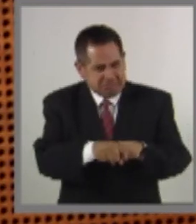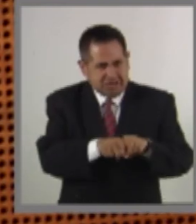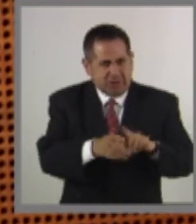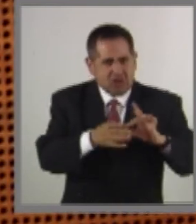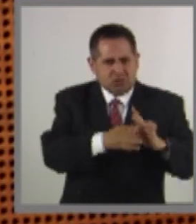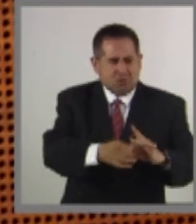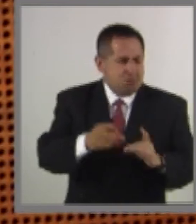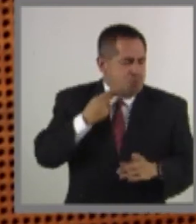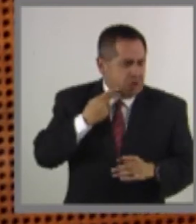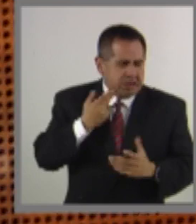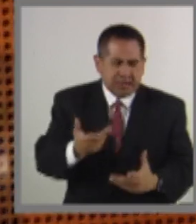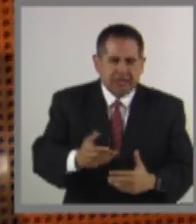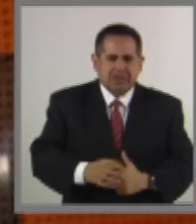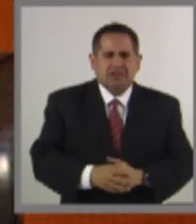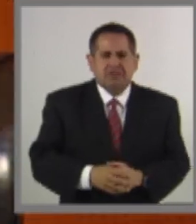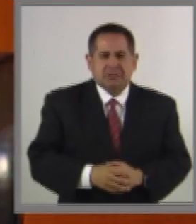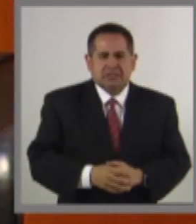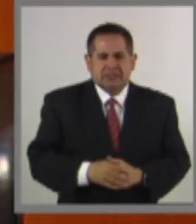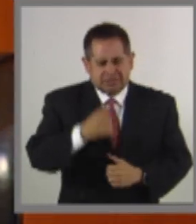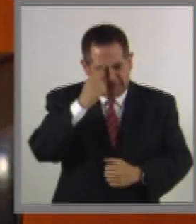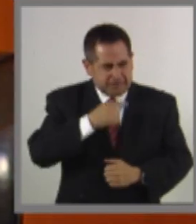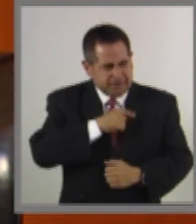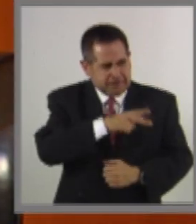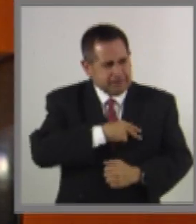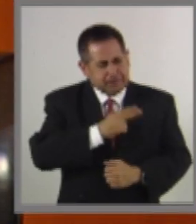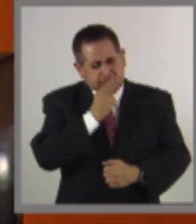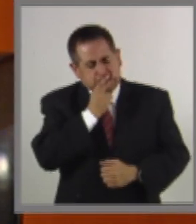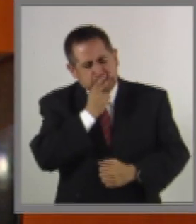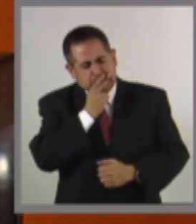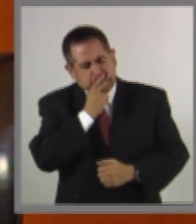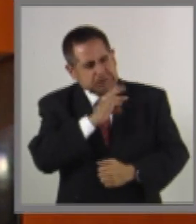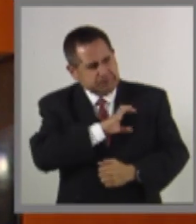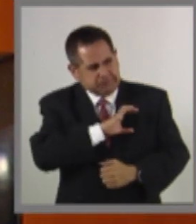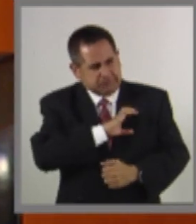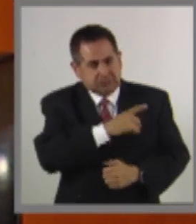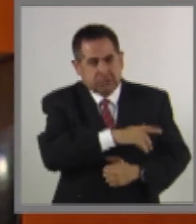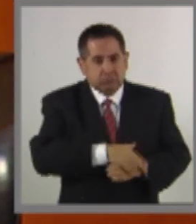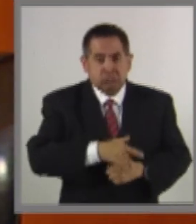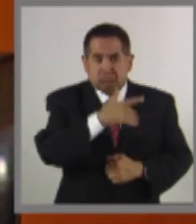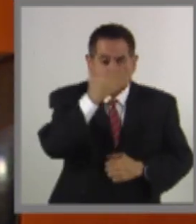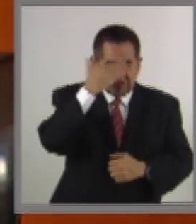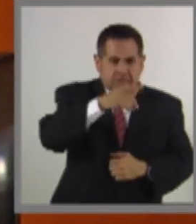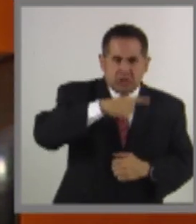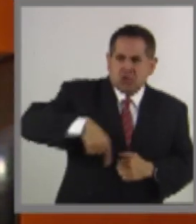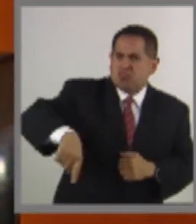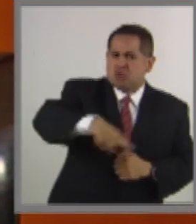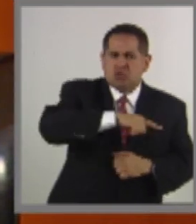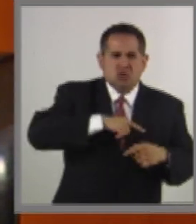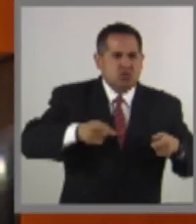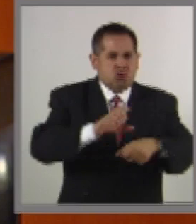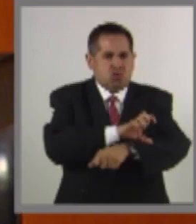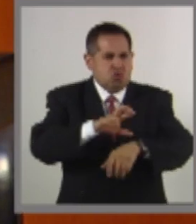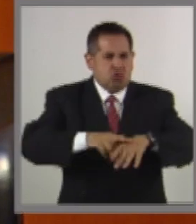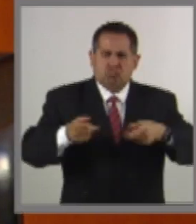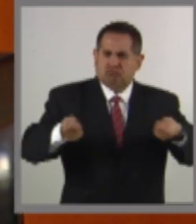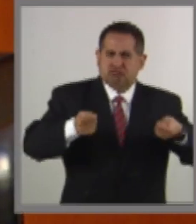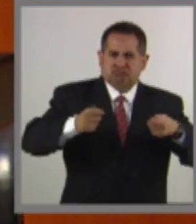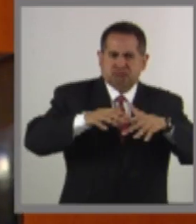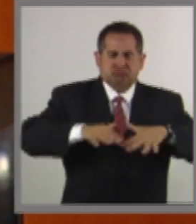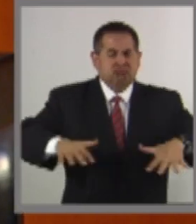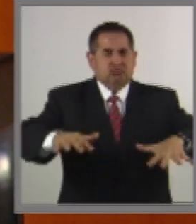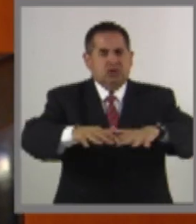política, cosa que aprecio. Y ha sabido coordinar a este grupo valioso